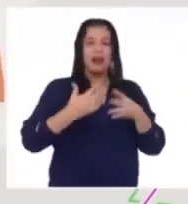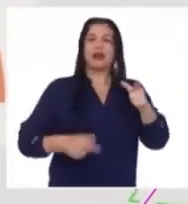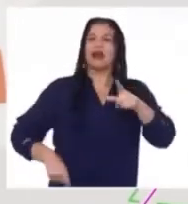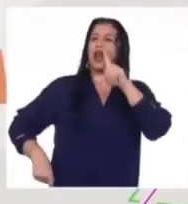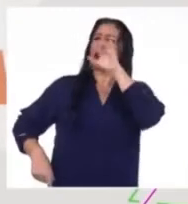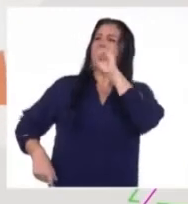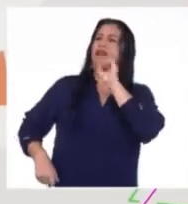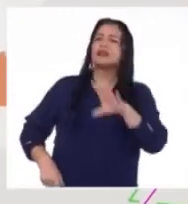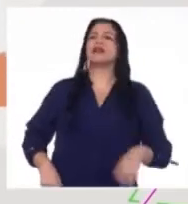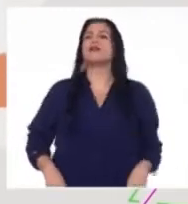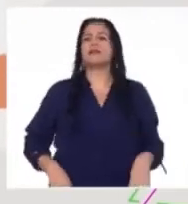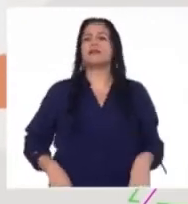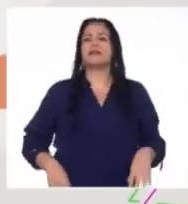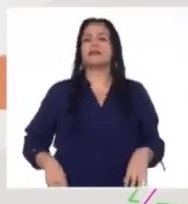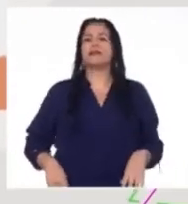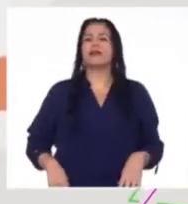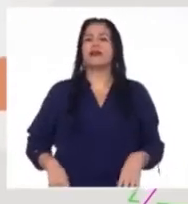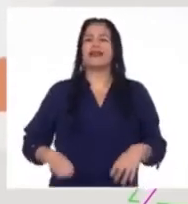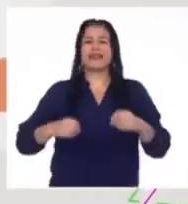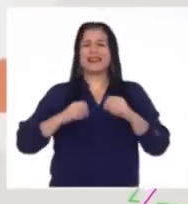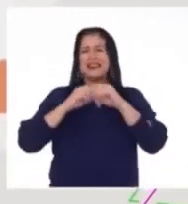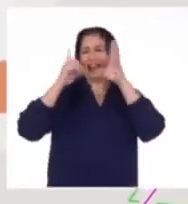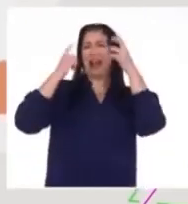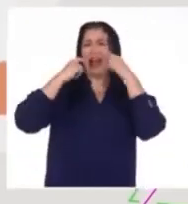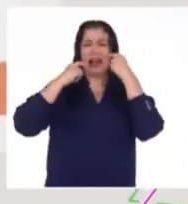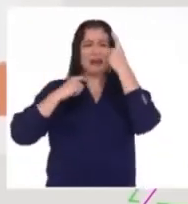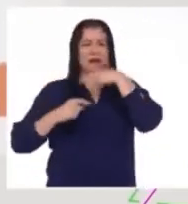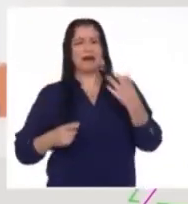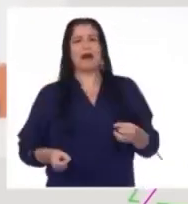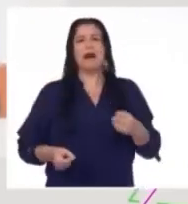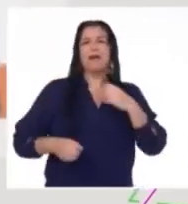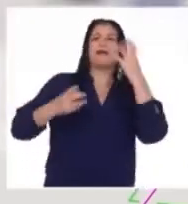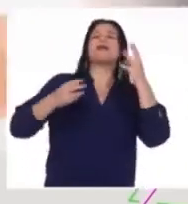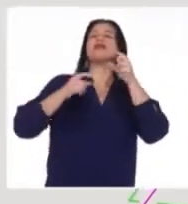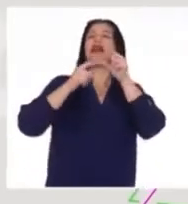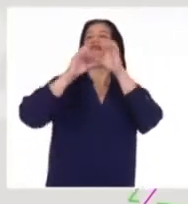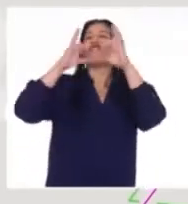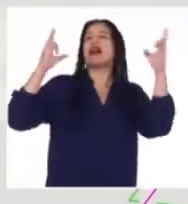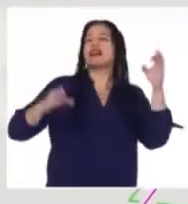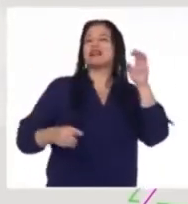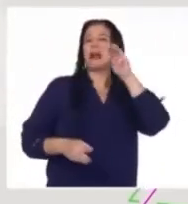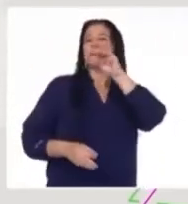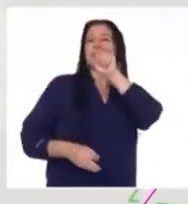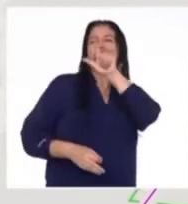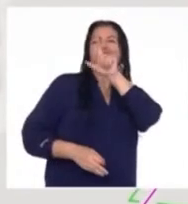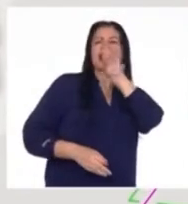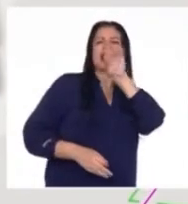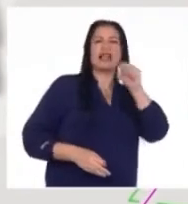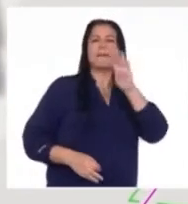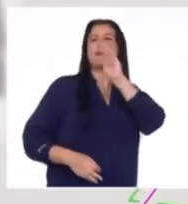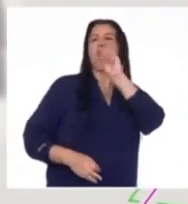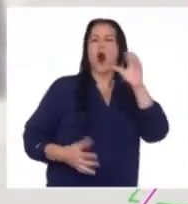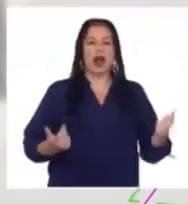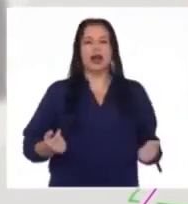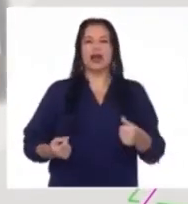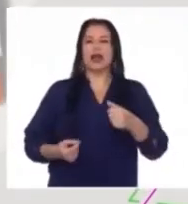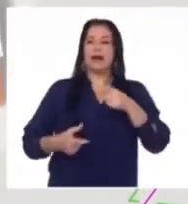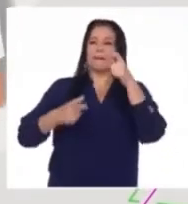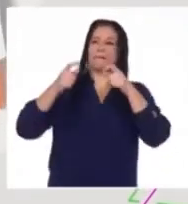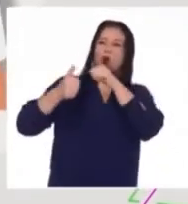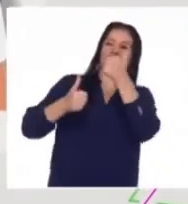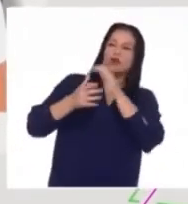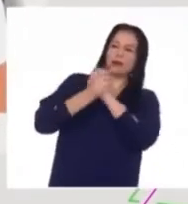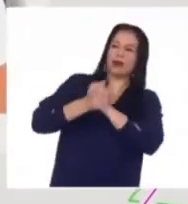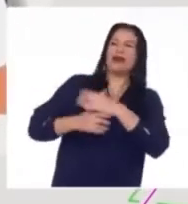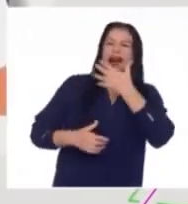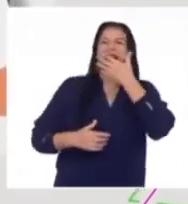saltó y gritó desde un lado del salón: ¡Claro! ¡Maldita boa! Los compañeros se rieron y Alan sonreía